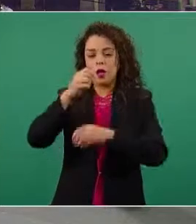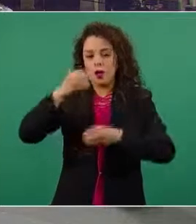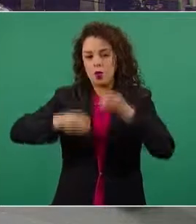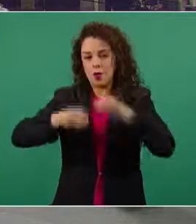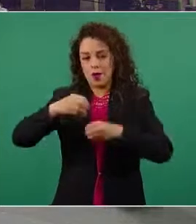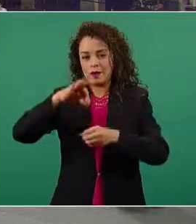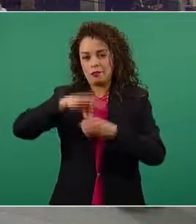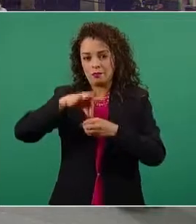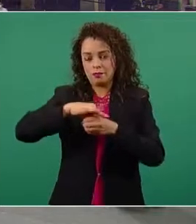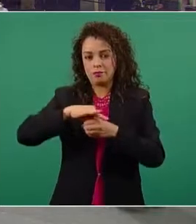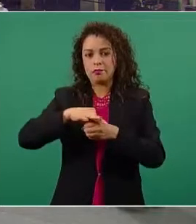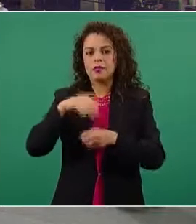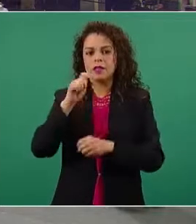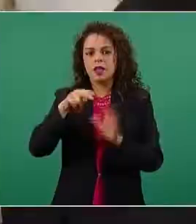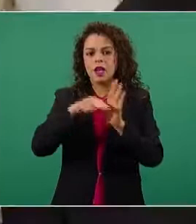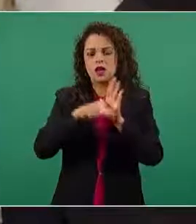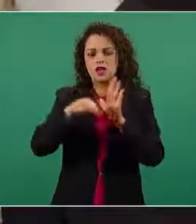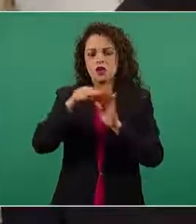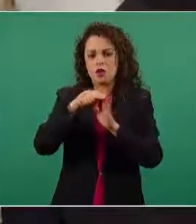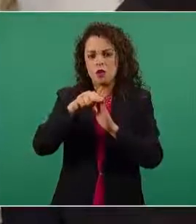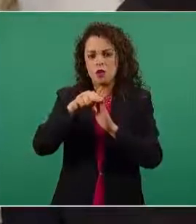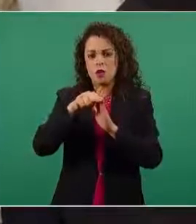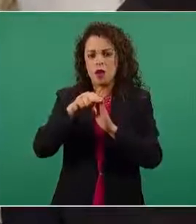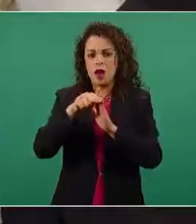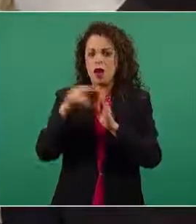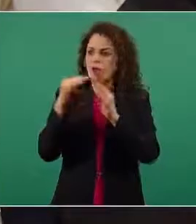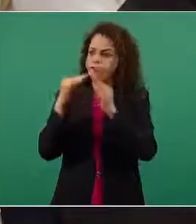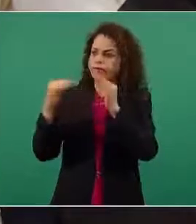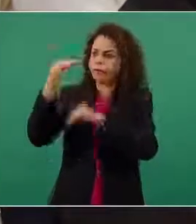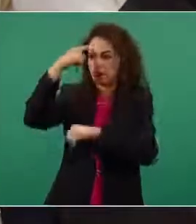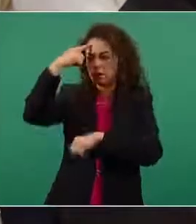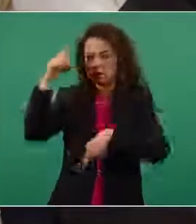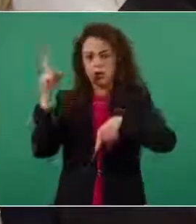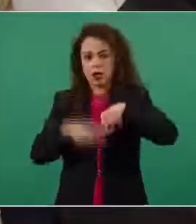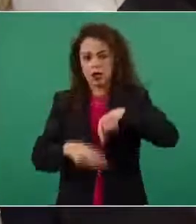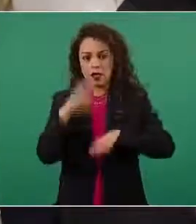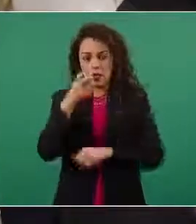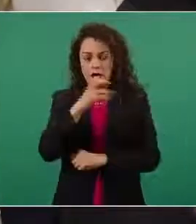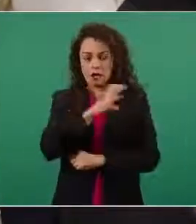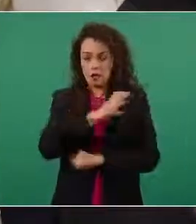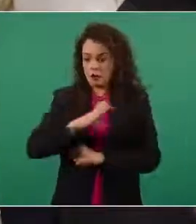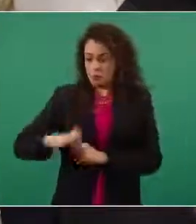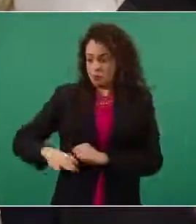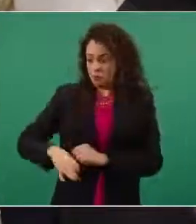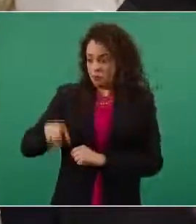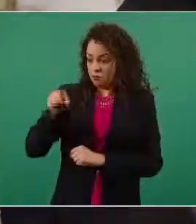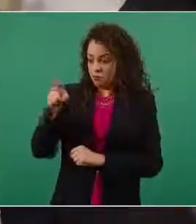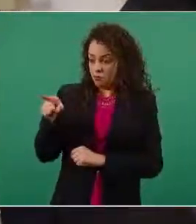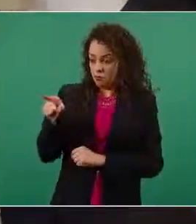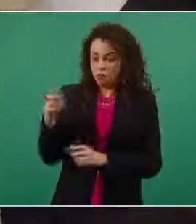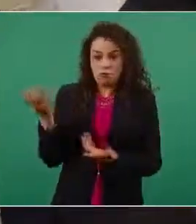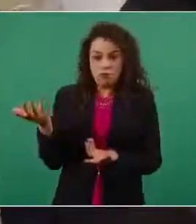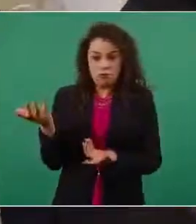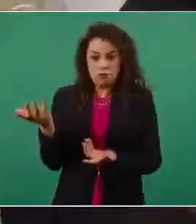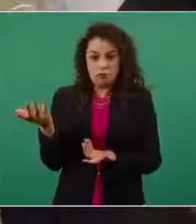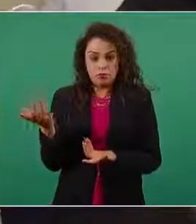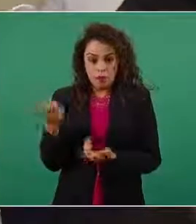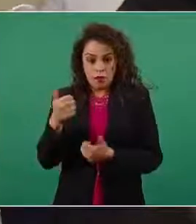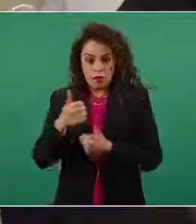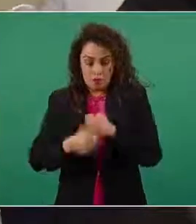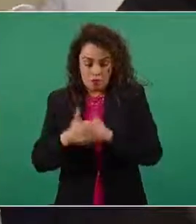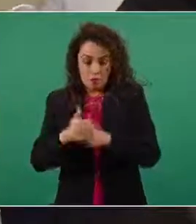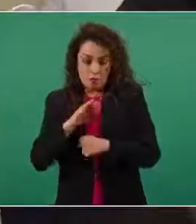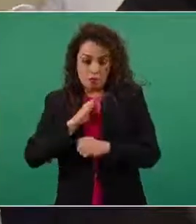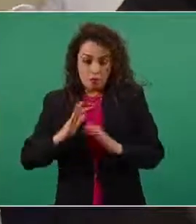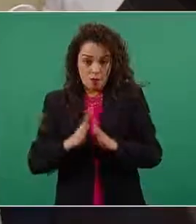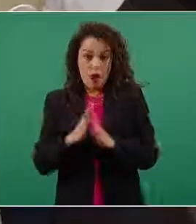para quitarles la candidatura a estos candidatos, pues está ahora en la ley, así lo establecieron, ¿sí?, los legisladores. ¿Es necesaria